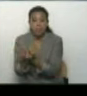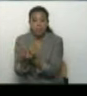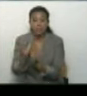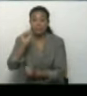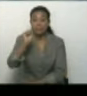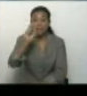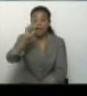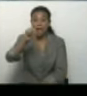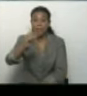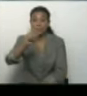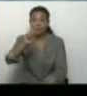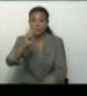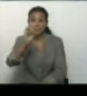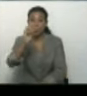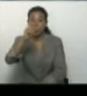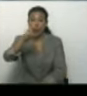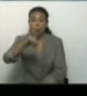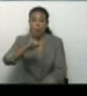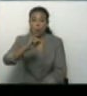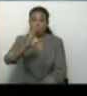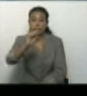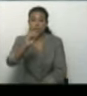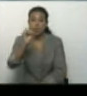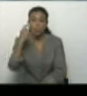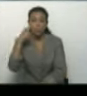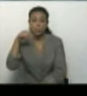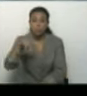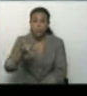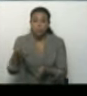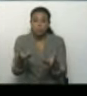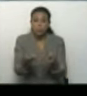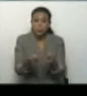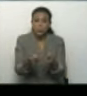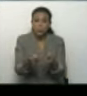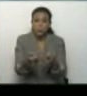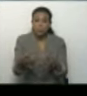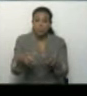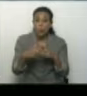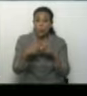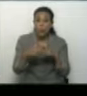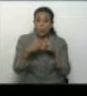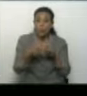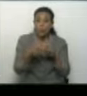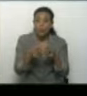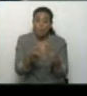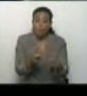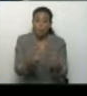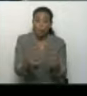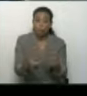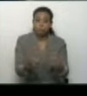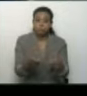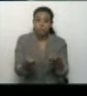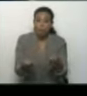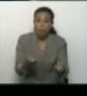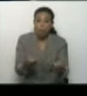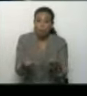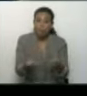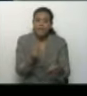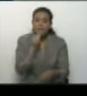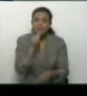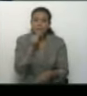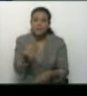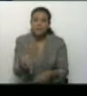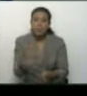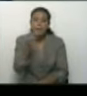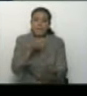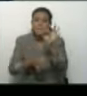Antonio. Y veo que ustedes tienen en sus manos los equipos de conducción, ¿verdad? Sí. ¿Quién de ustedes me